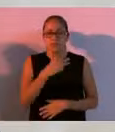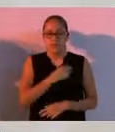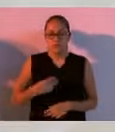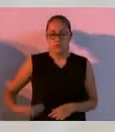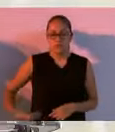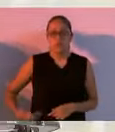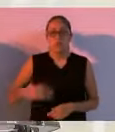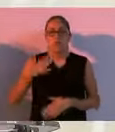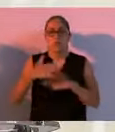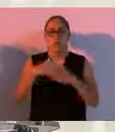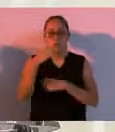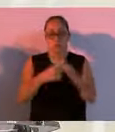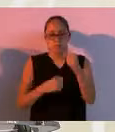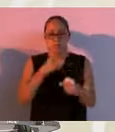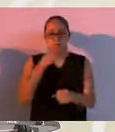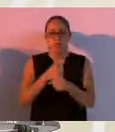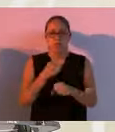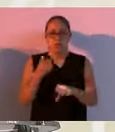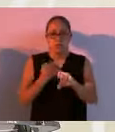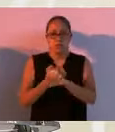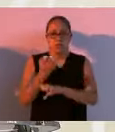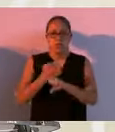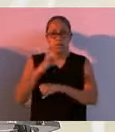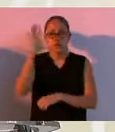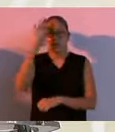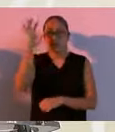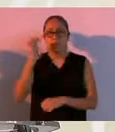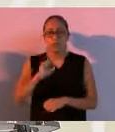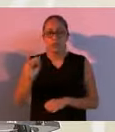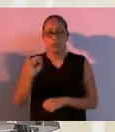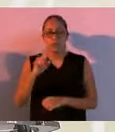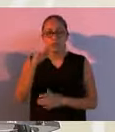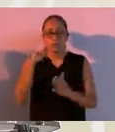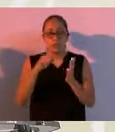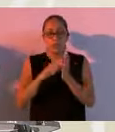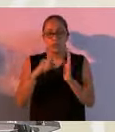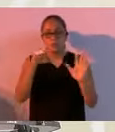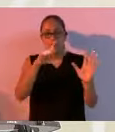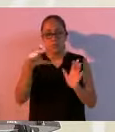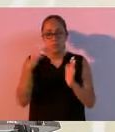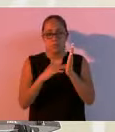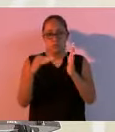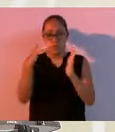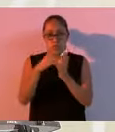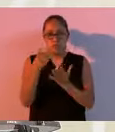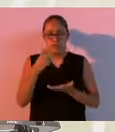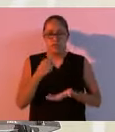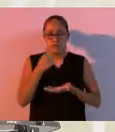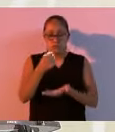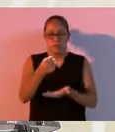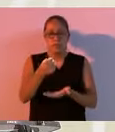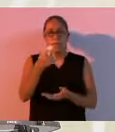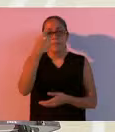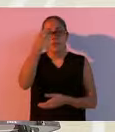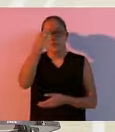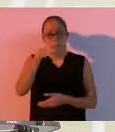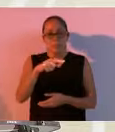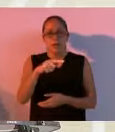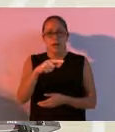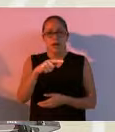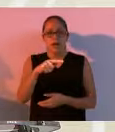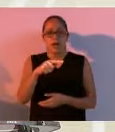el próximo año, aquí en el estado de Morelos, con una inversión de 1,700 millones de pesos. Estamos esperando poder generar alrededor